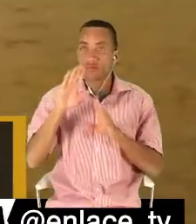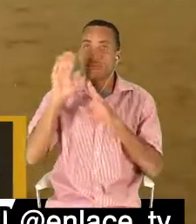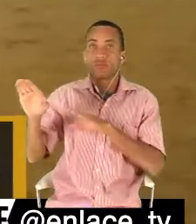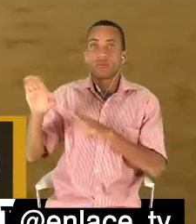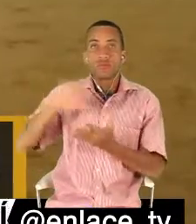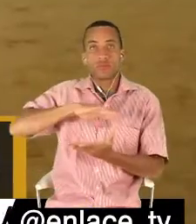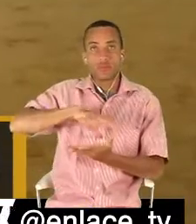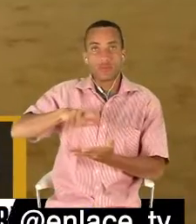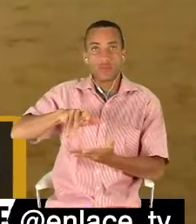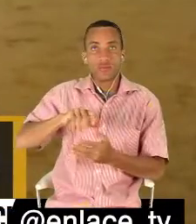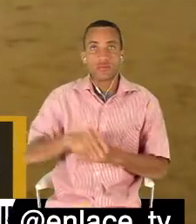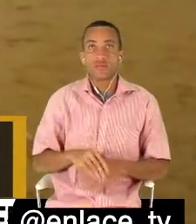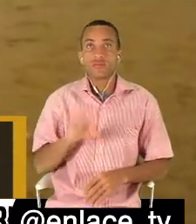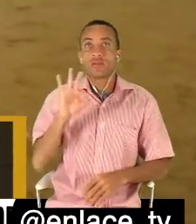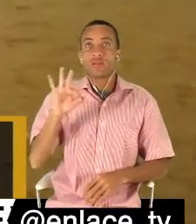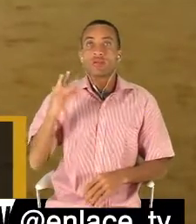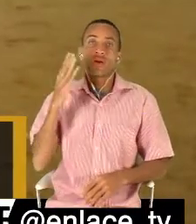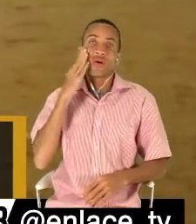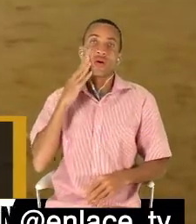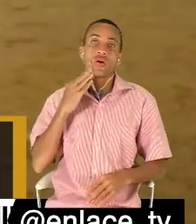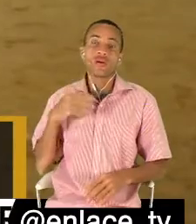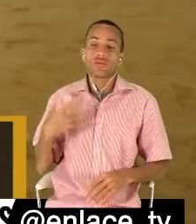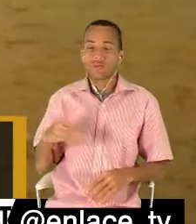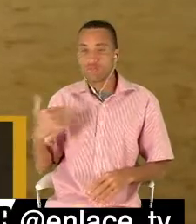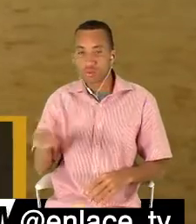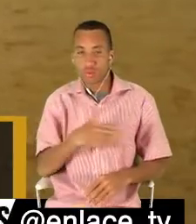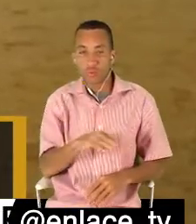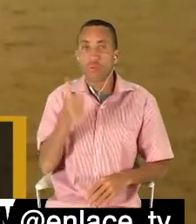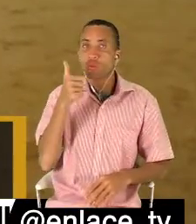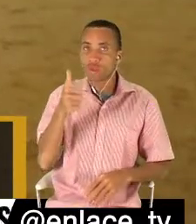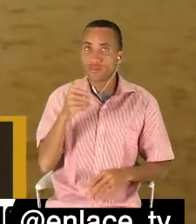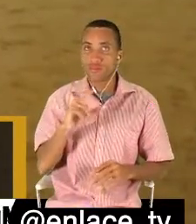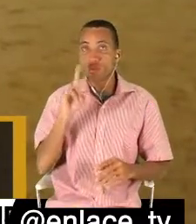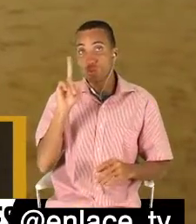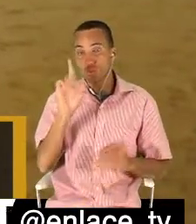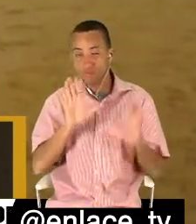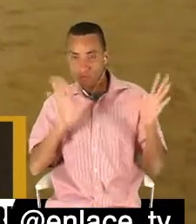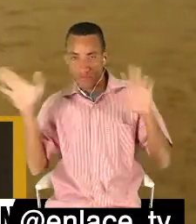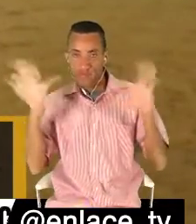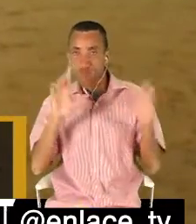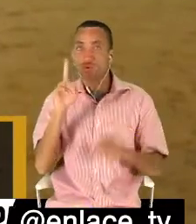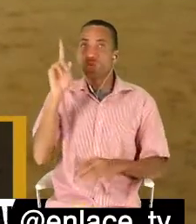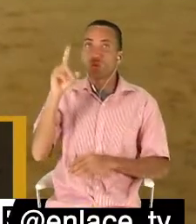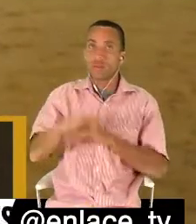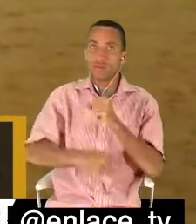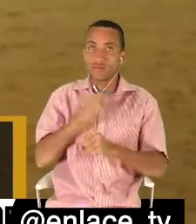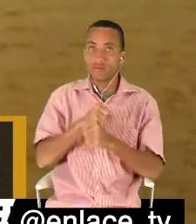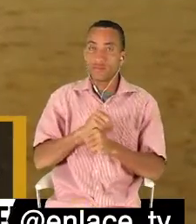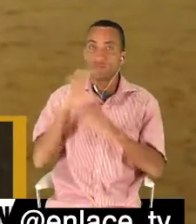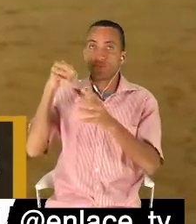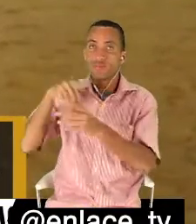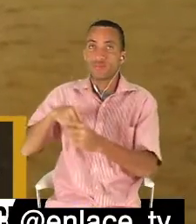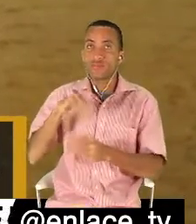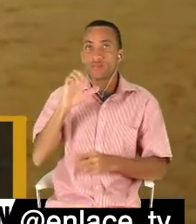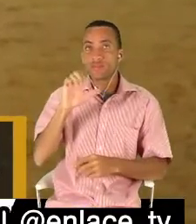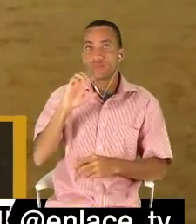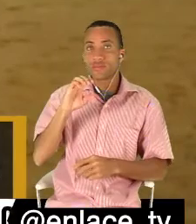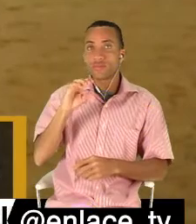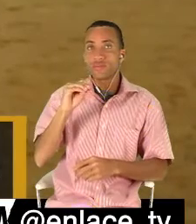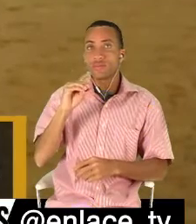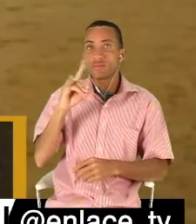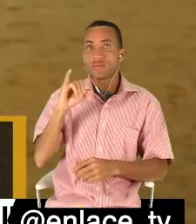De estos 3 jóvenes son excelentes jugadores. Uno es arquero, estuvo un año en Aquía. Josep se